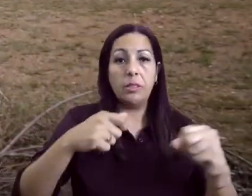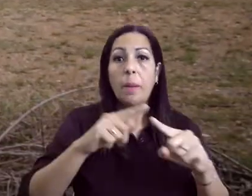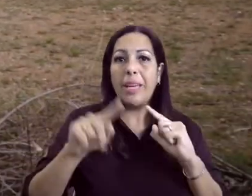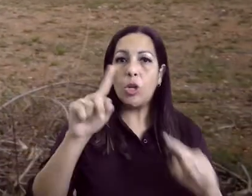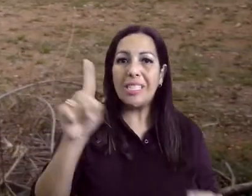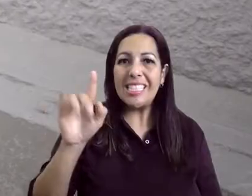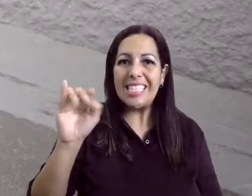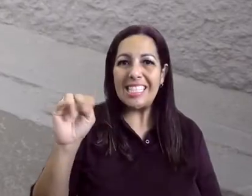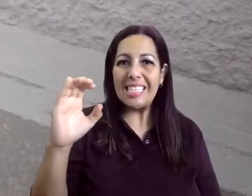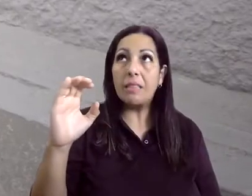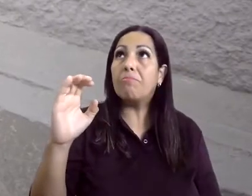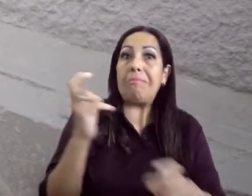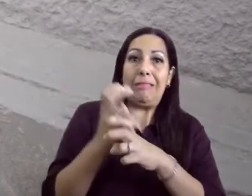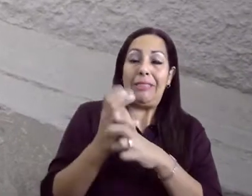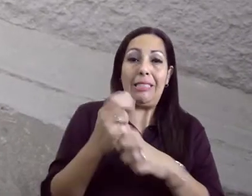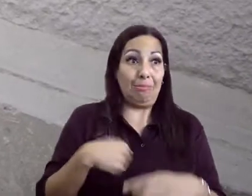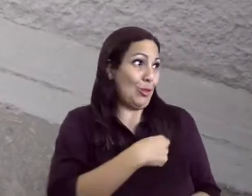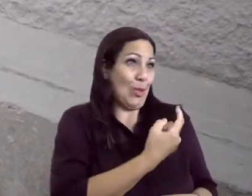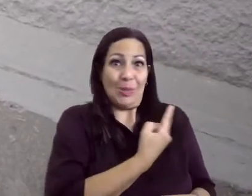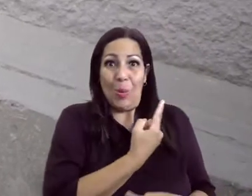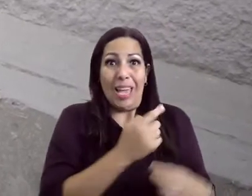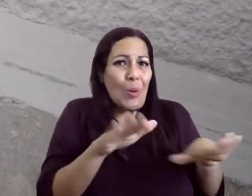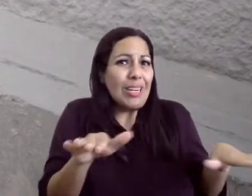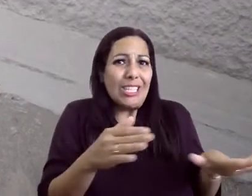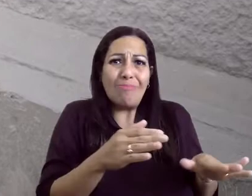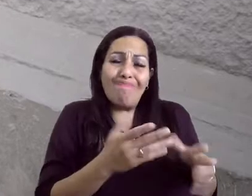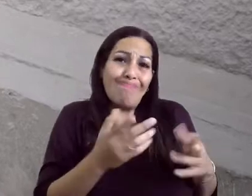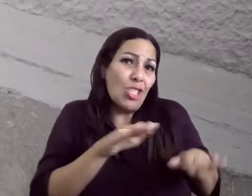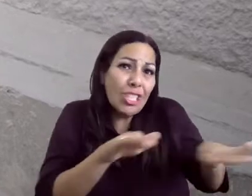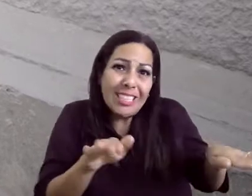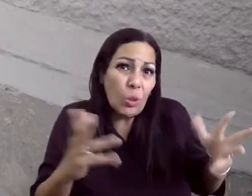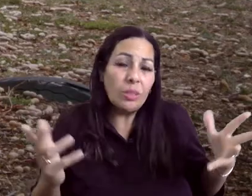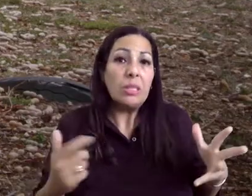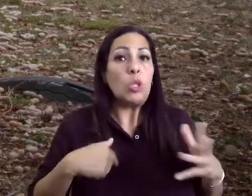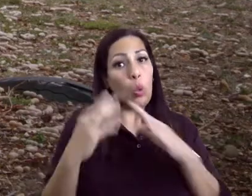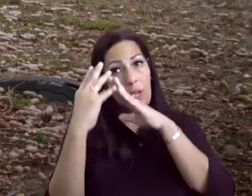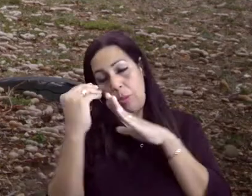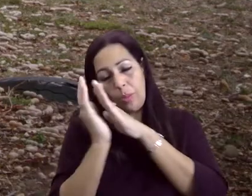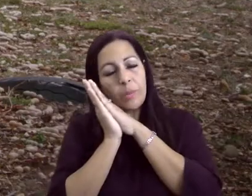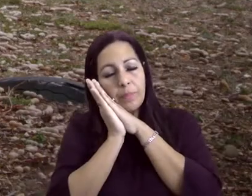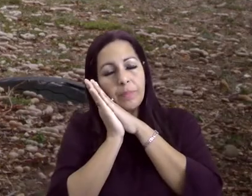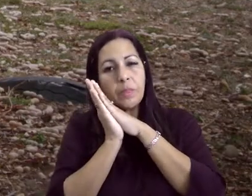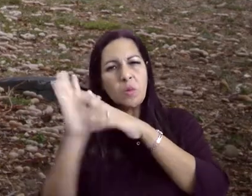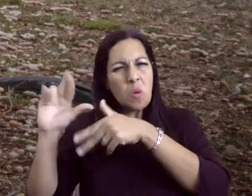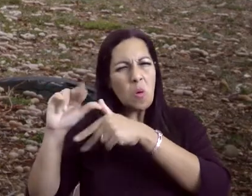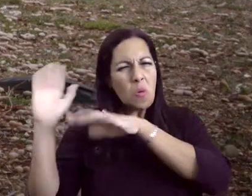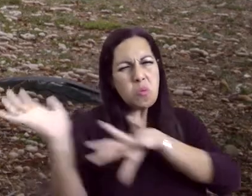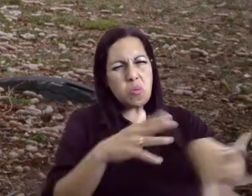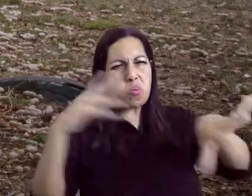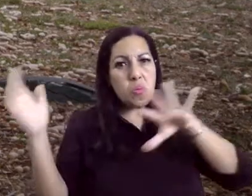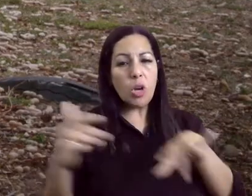marcar pues éramos nosotras solas lo menos pequeños entonces nos acostamos a dormir y por la noche cuando venía el el